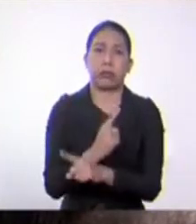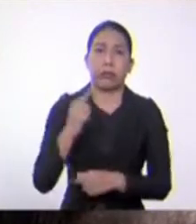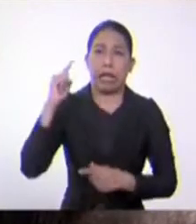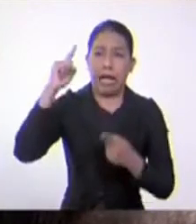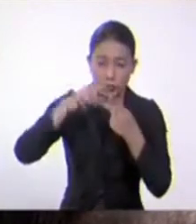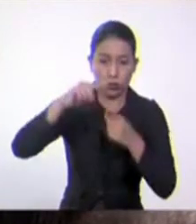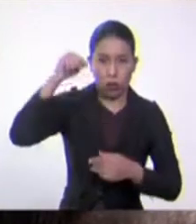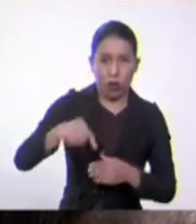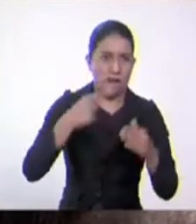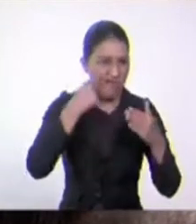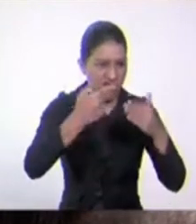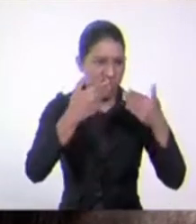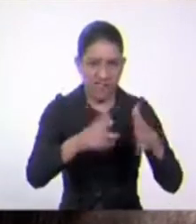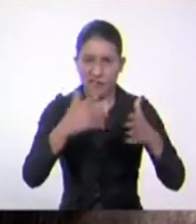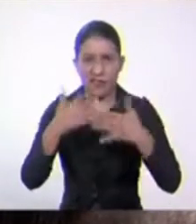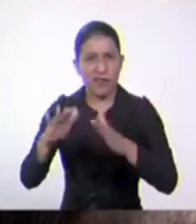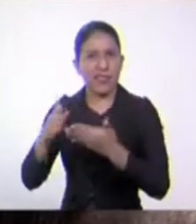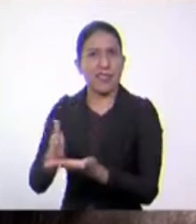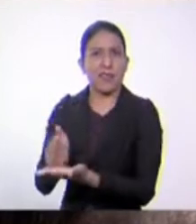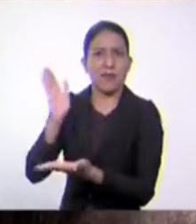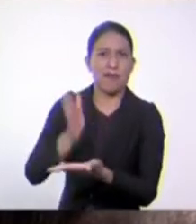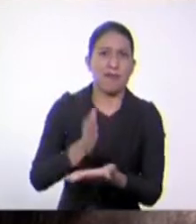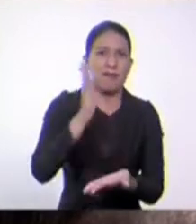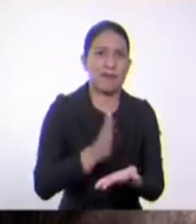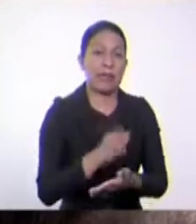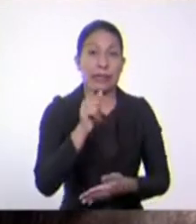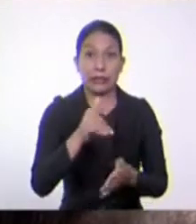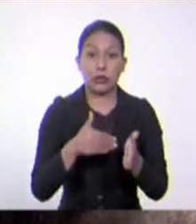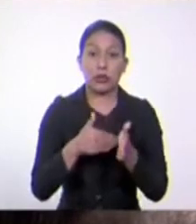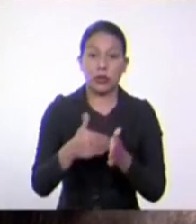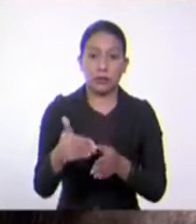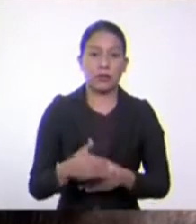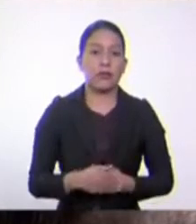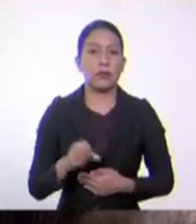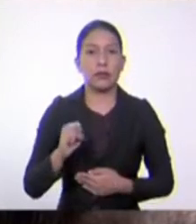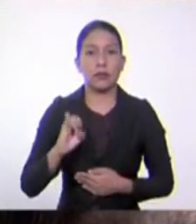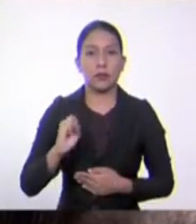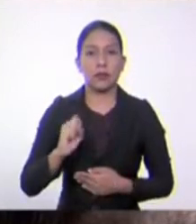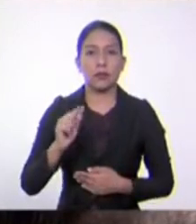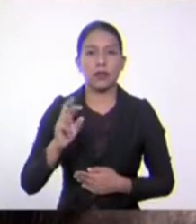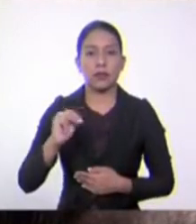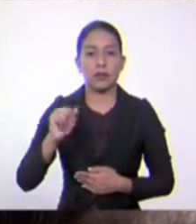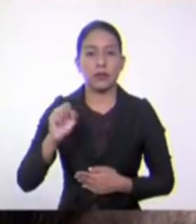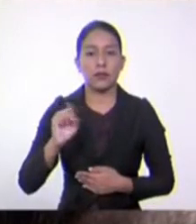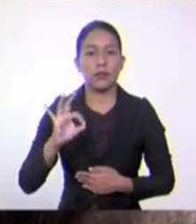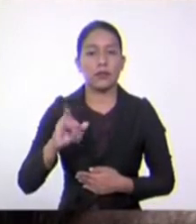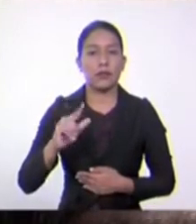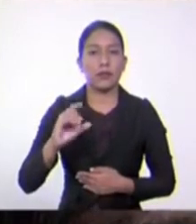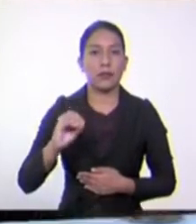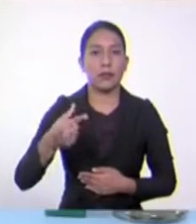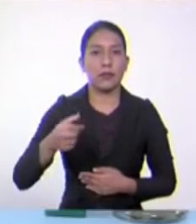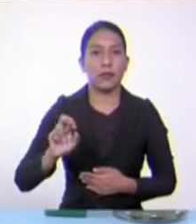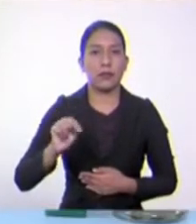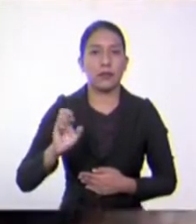actual. Con esto inician los sistemas filogenéticos de clasificación.